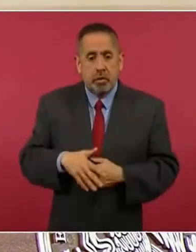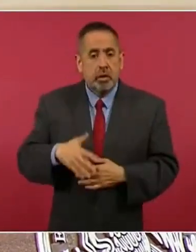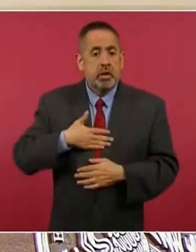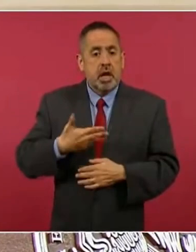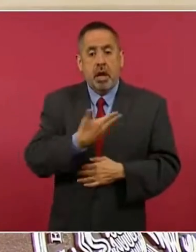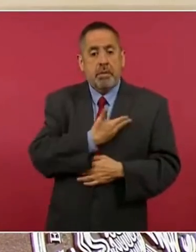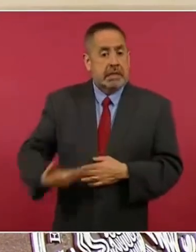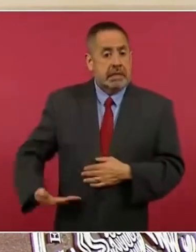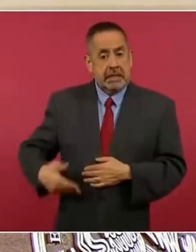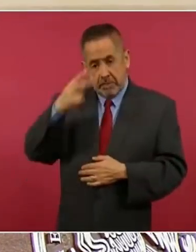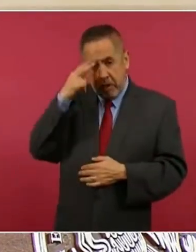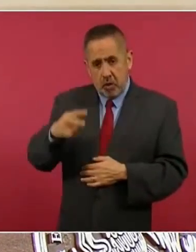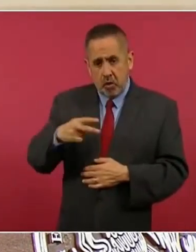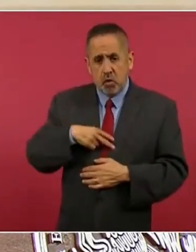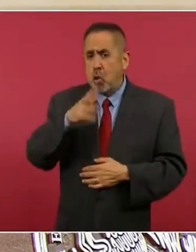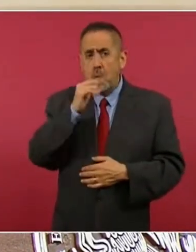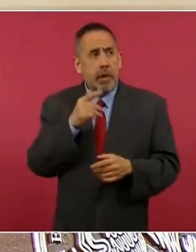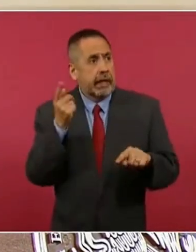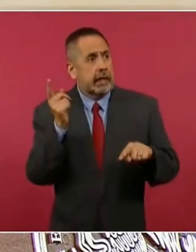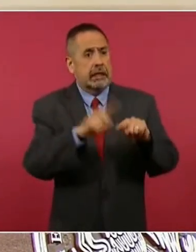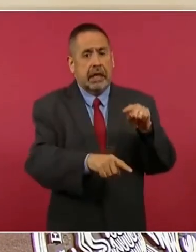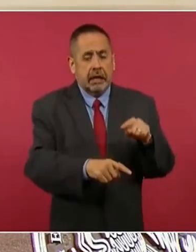México no tiene facultades